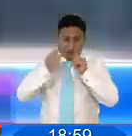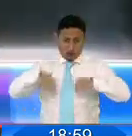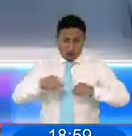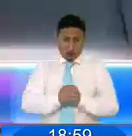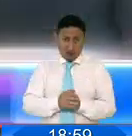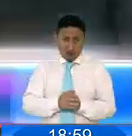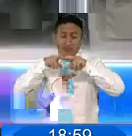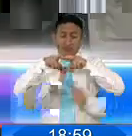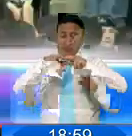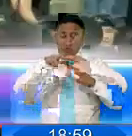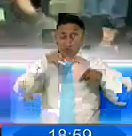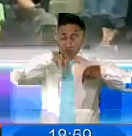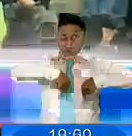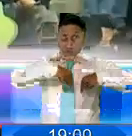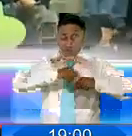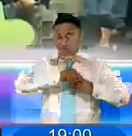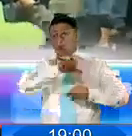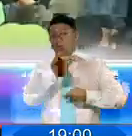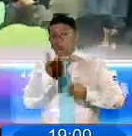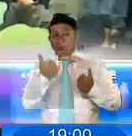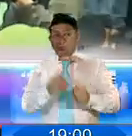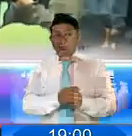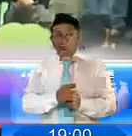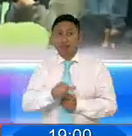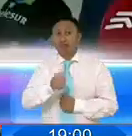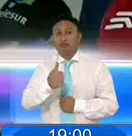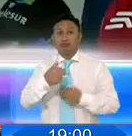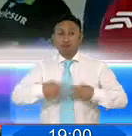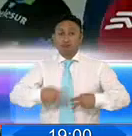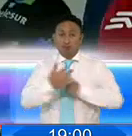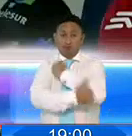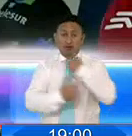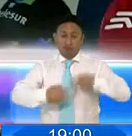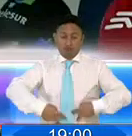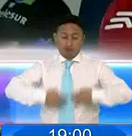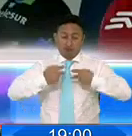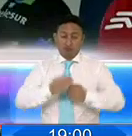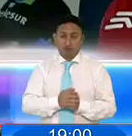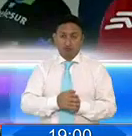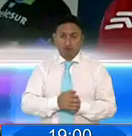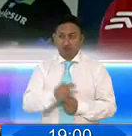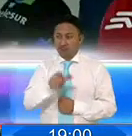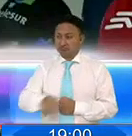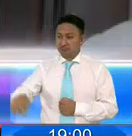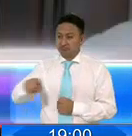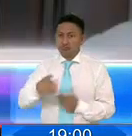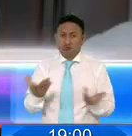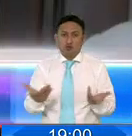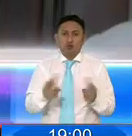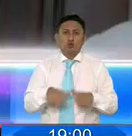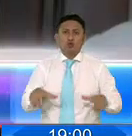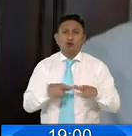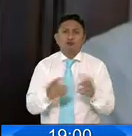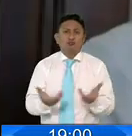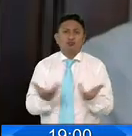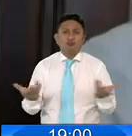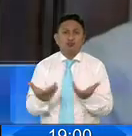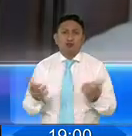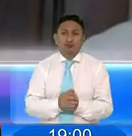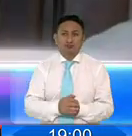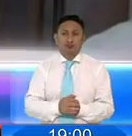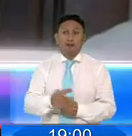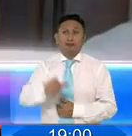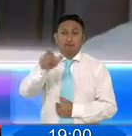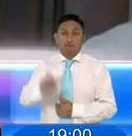en consideración país, otros residen en el extranjero y los restantes no se sabe su paradero? Si esas personas se